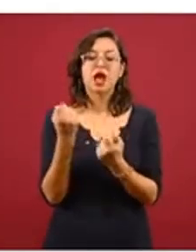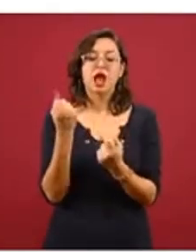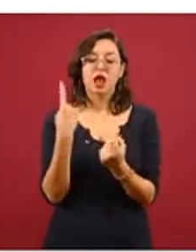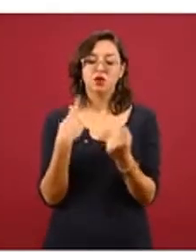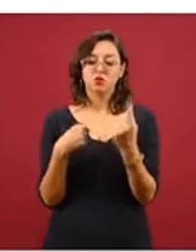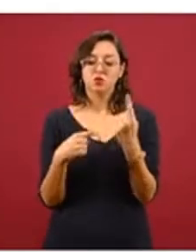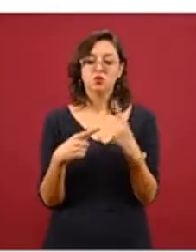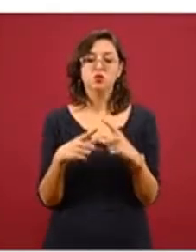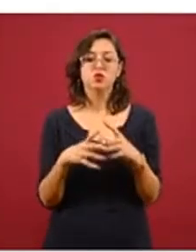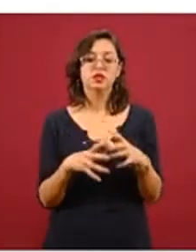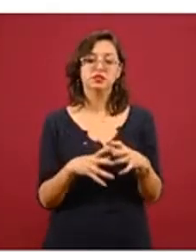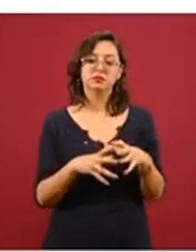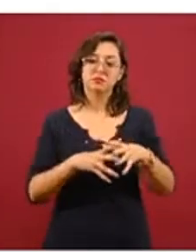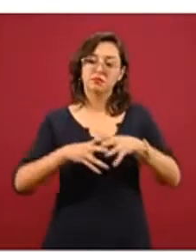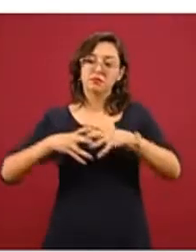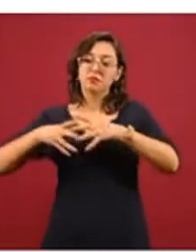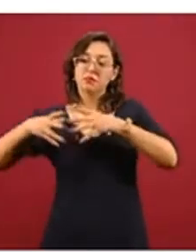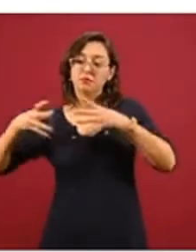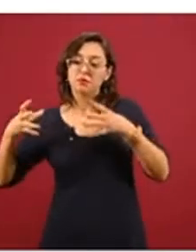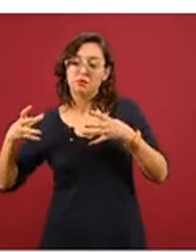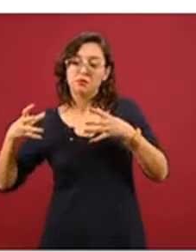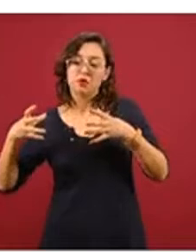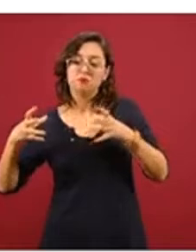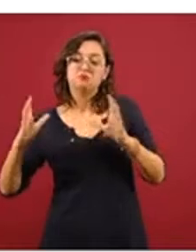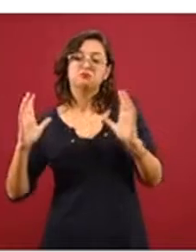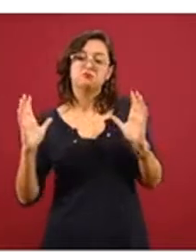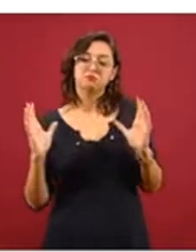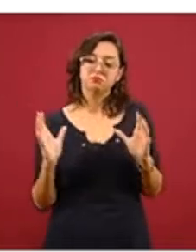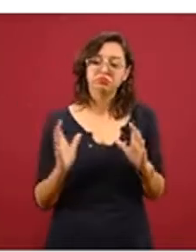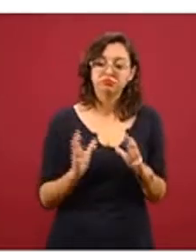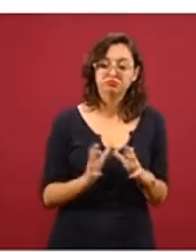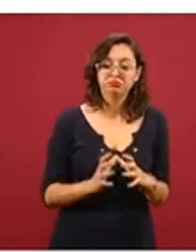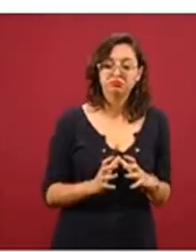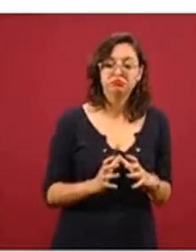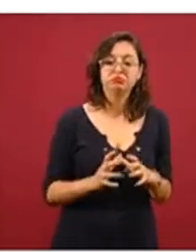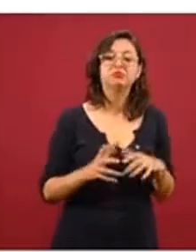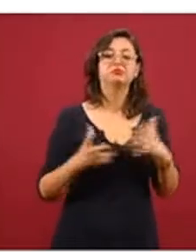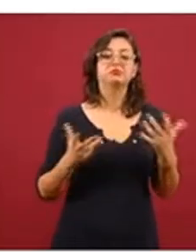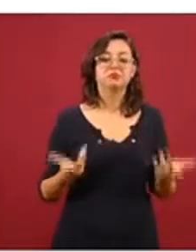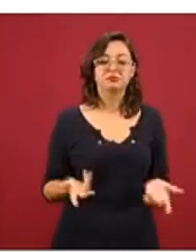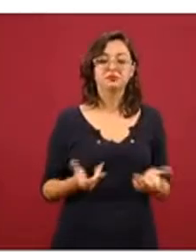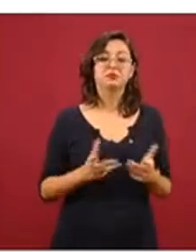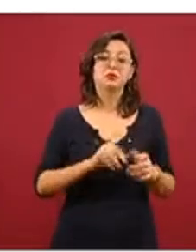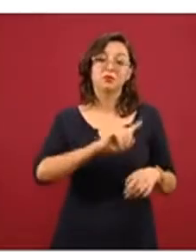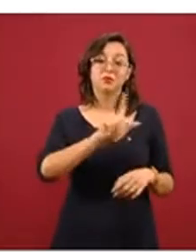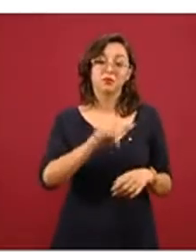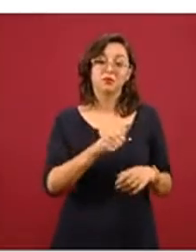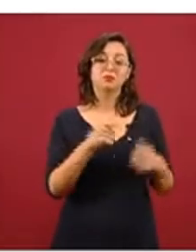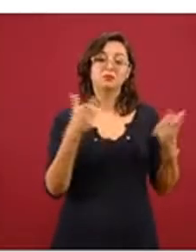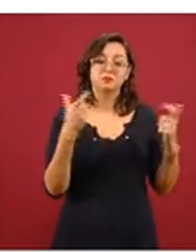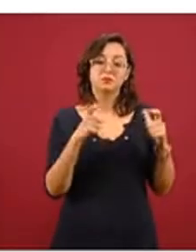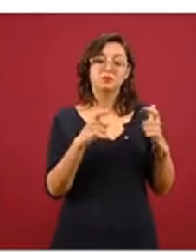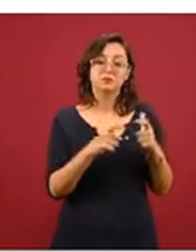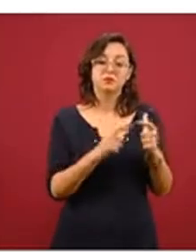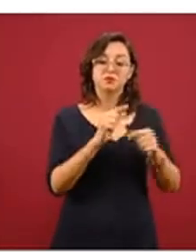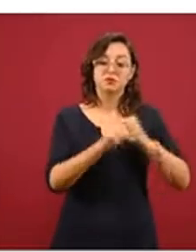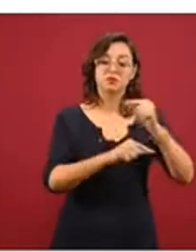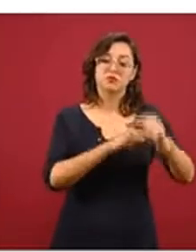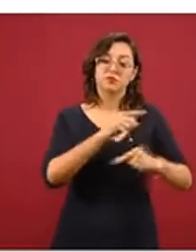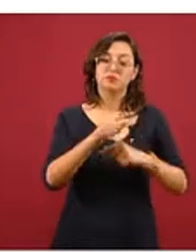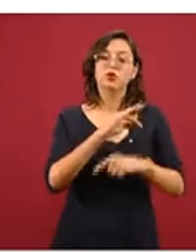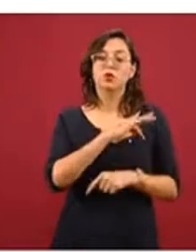estén incrementándose, algunas pueden ya estarse estabilizando y paulatinamente algunas empezarán a disminuir, pero aquí podemos